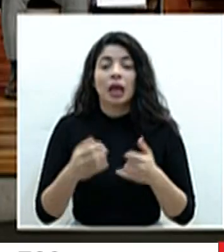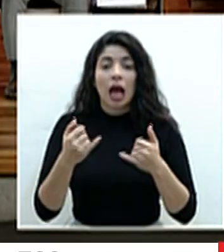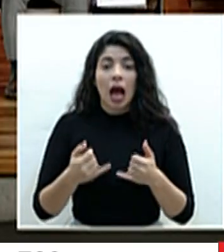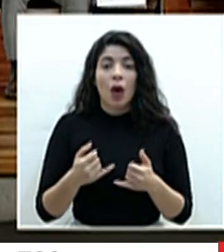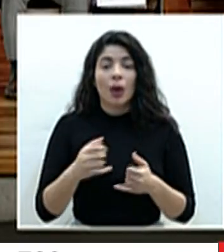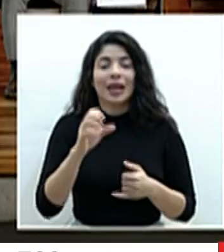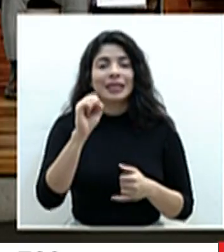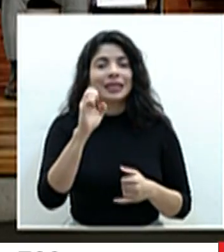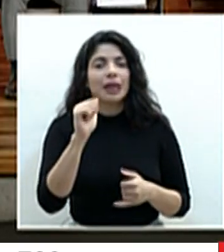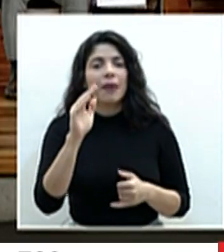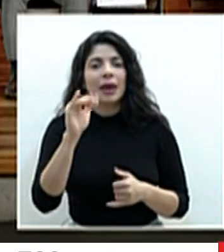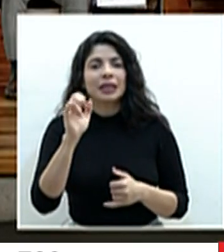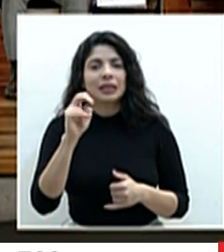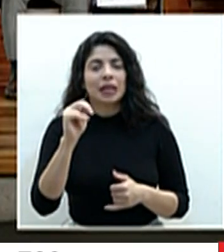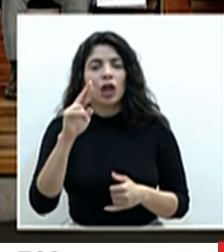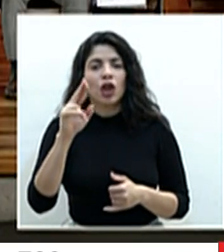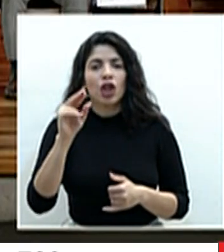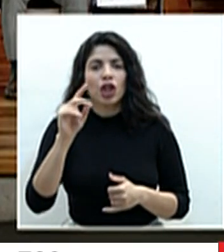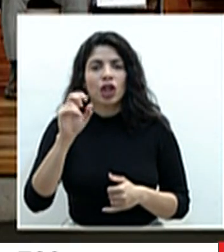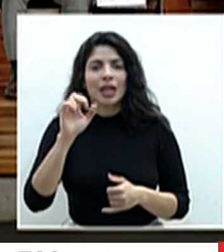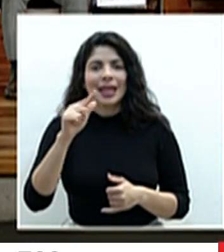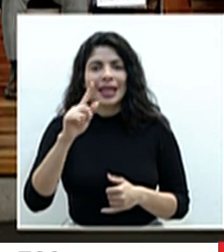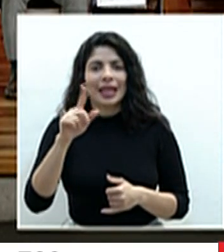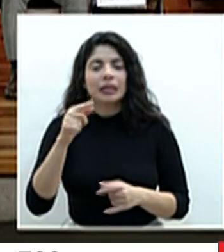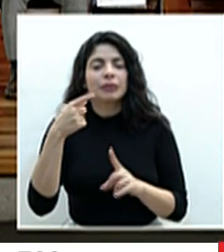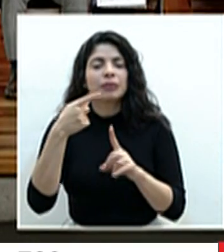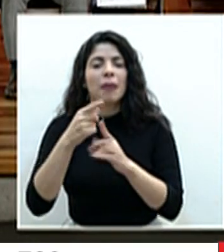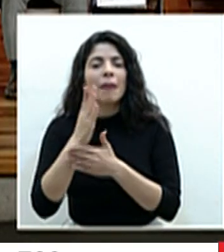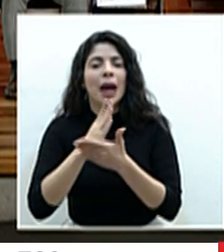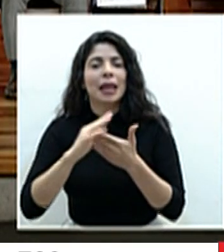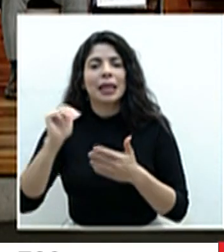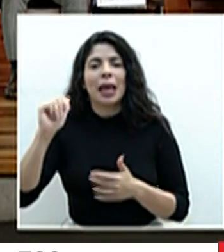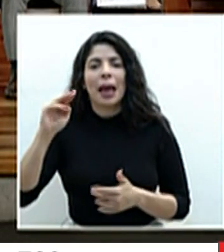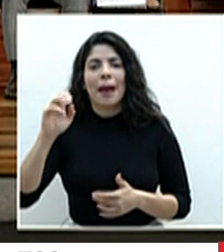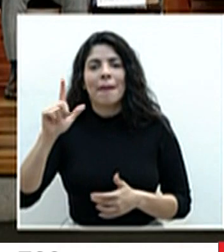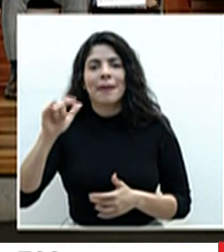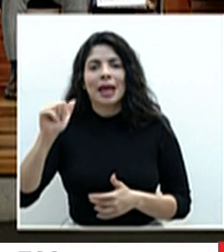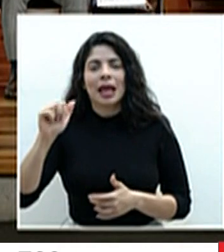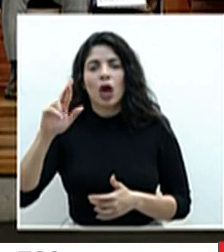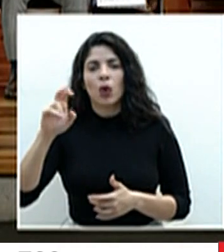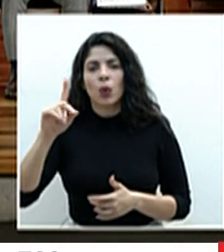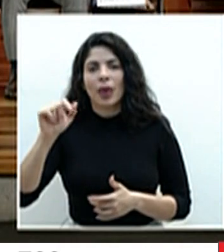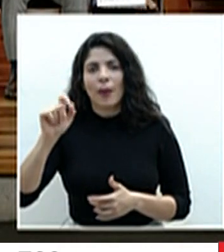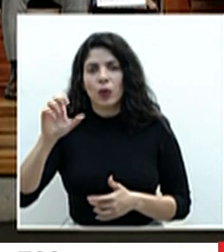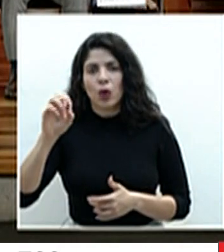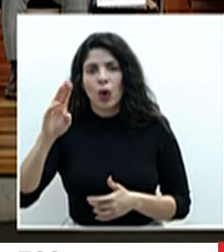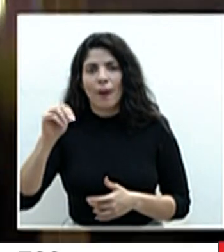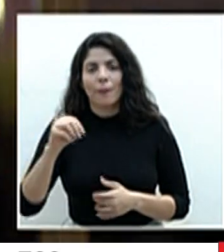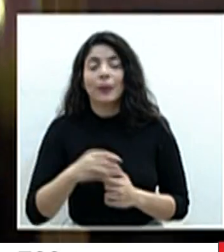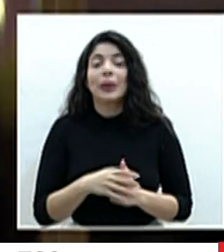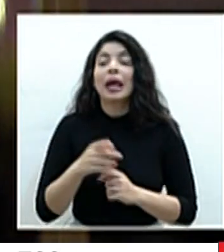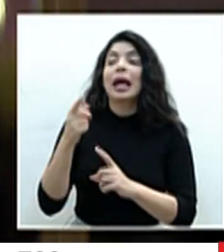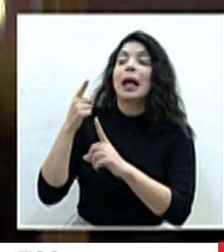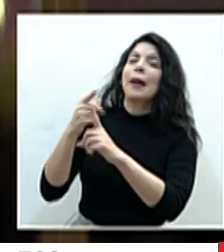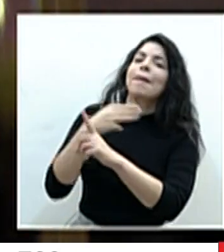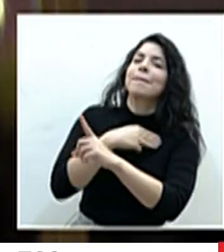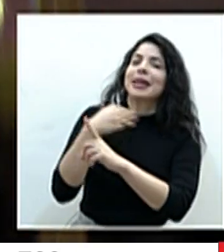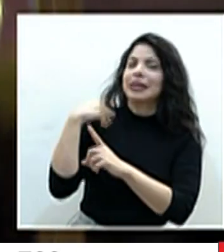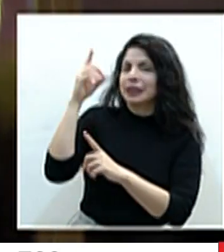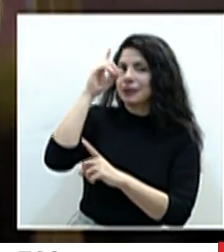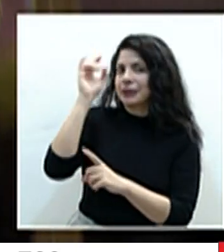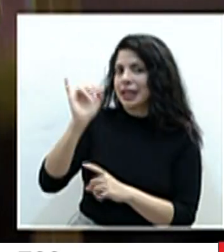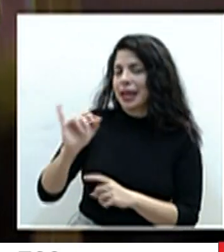Escuchamos a Sebastián Rodríguez de ameliarueda.com, a qué jerarca va realizada su consulta. Buenas tardes. Para el ministro Salas, igual.